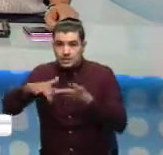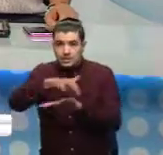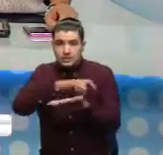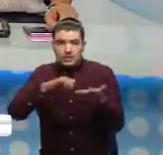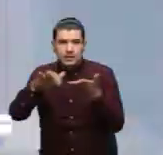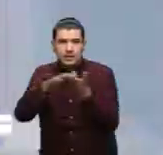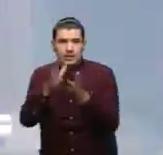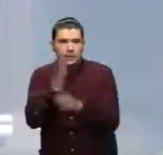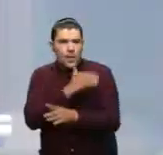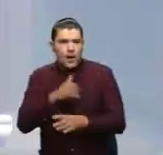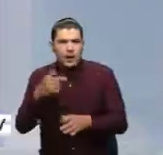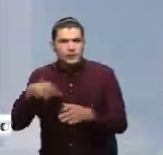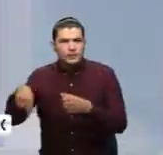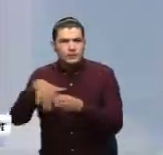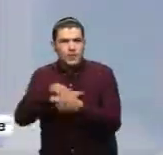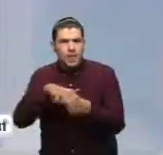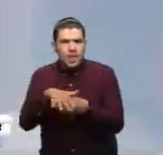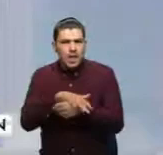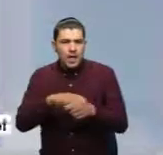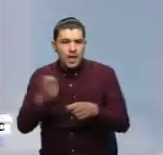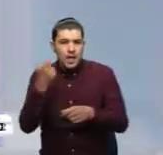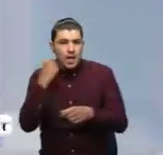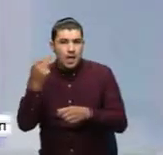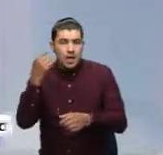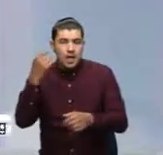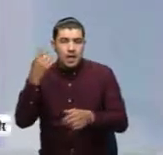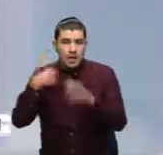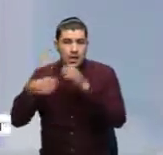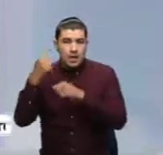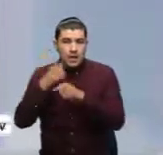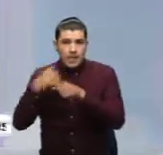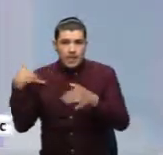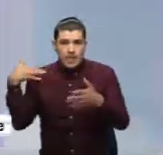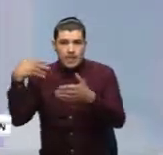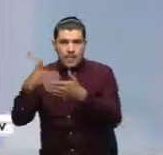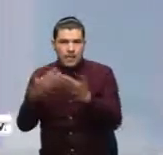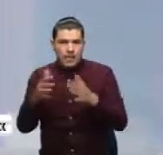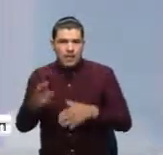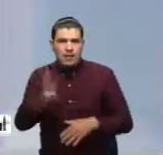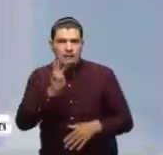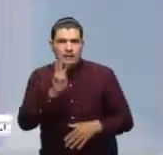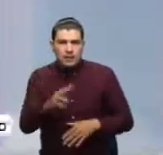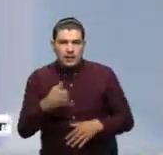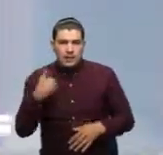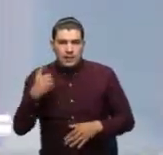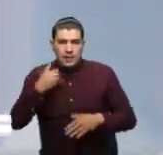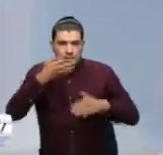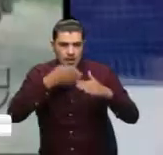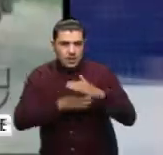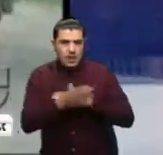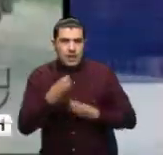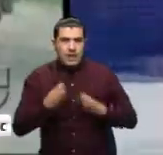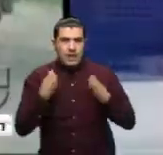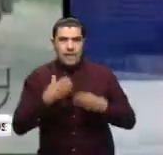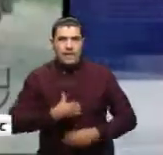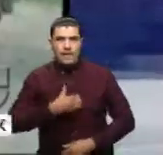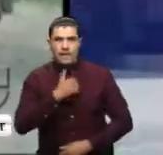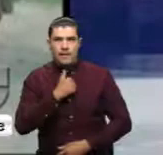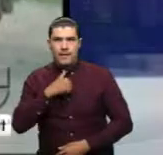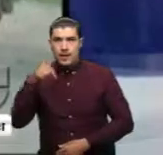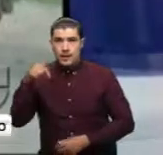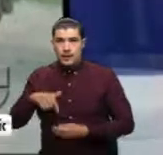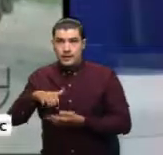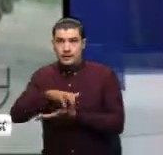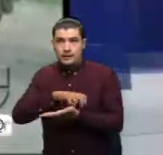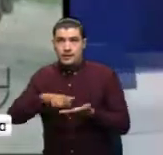no existe este flagelo y que en el último año se han reincorporado tres menores a la vida civil santander